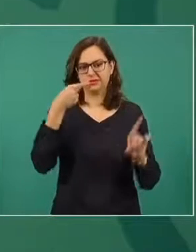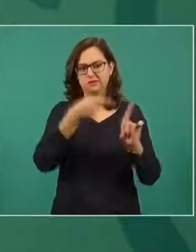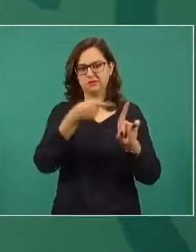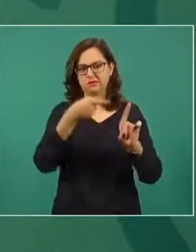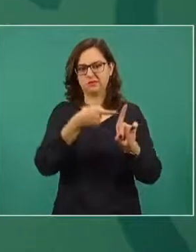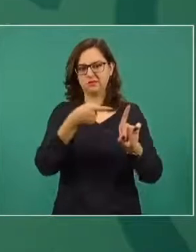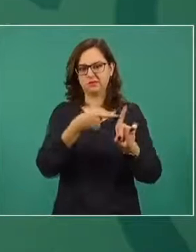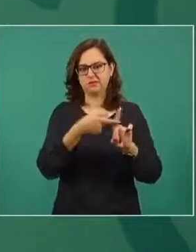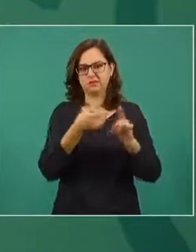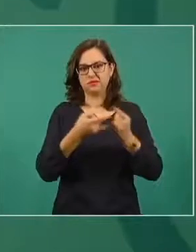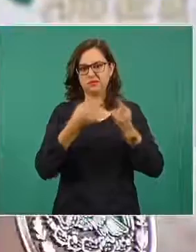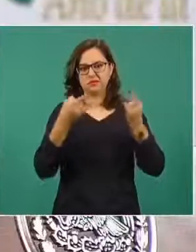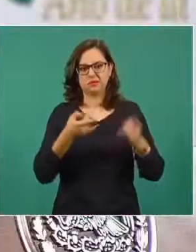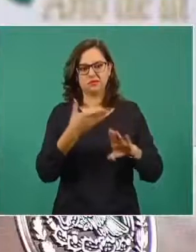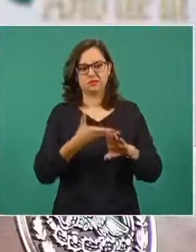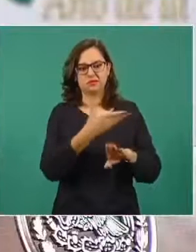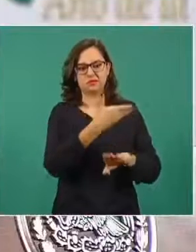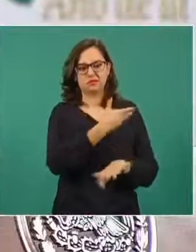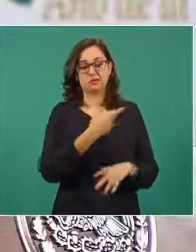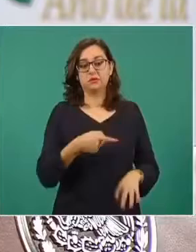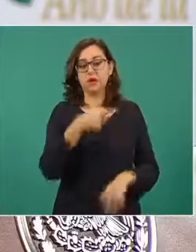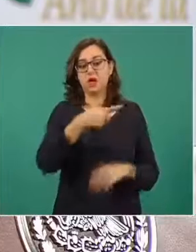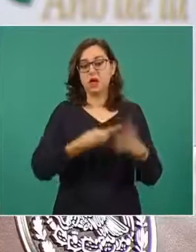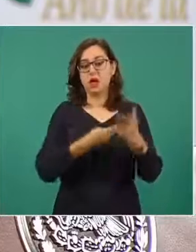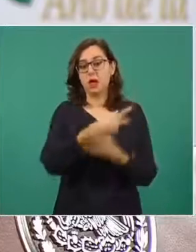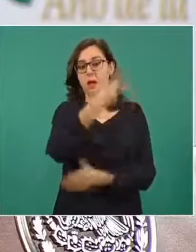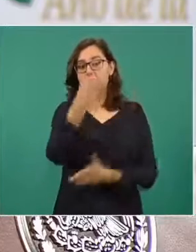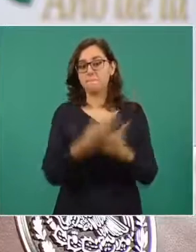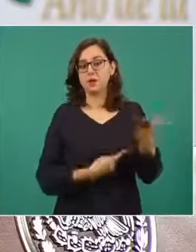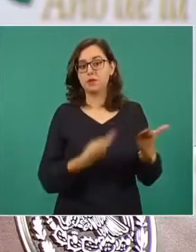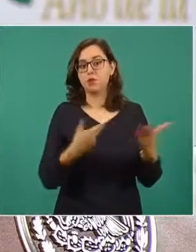es Premio Nacional de Ciencia.